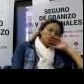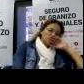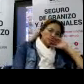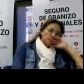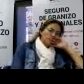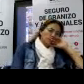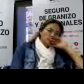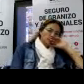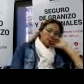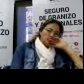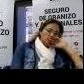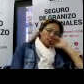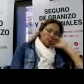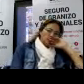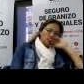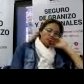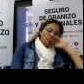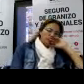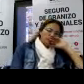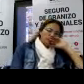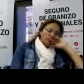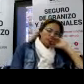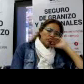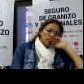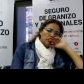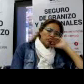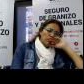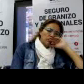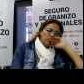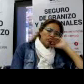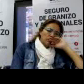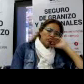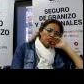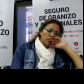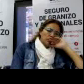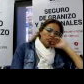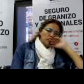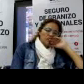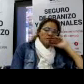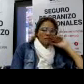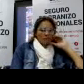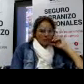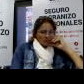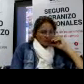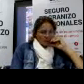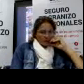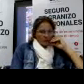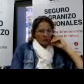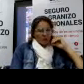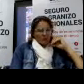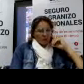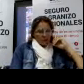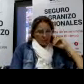observa que las precipitaciones siguen siendo deficitarias en pleno mes de marzo, todavía con la influencia del evento La Niña vigente,